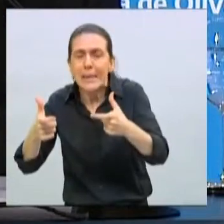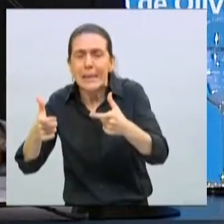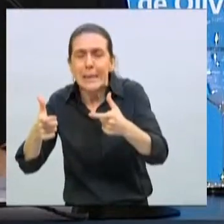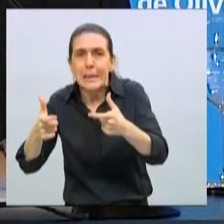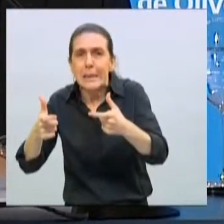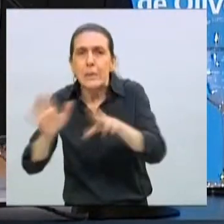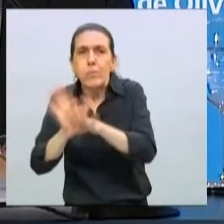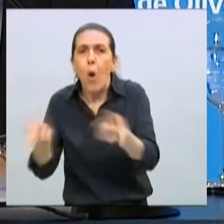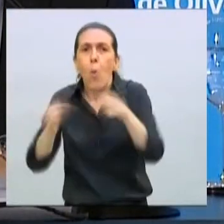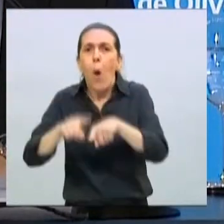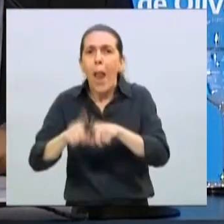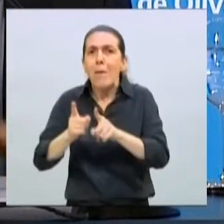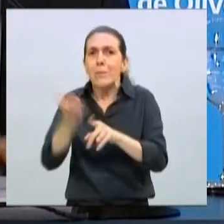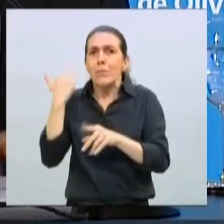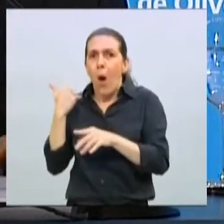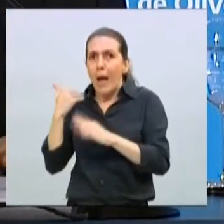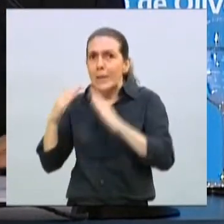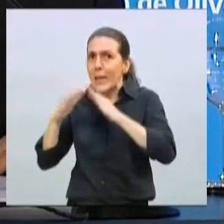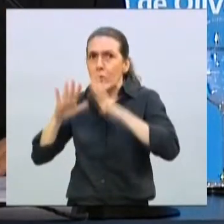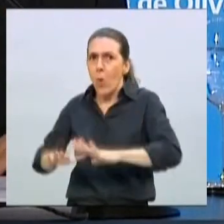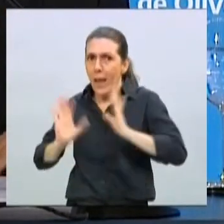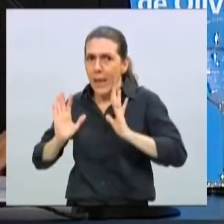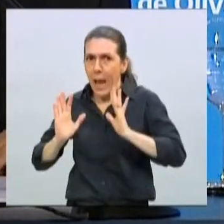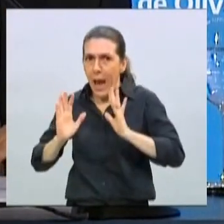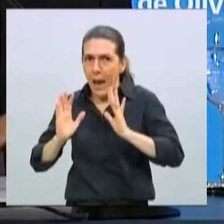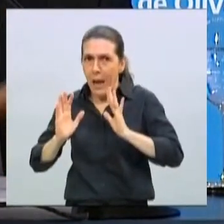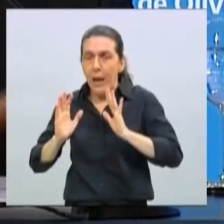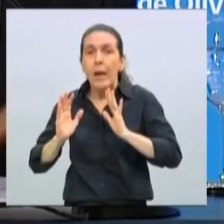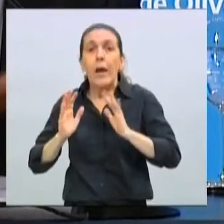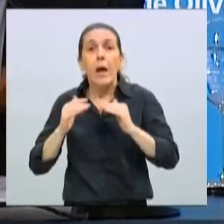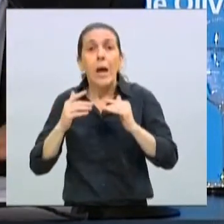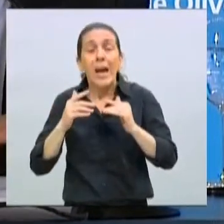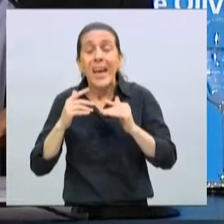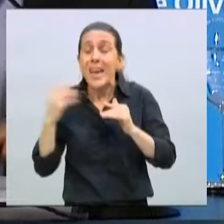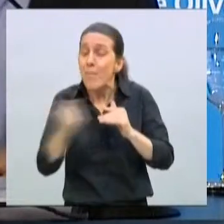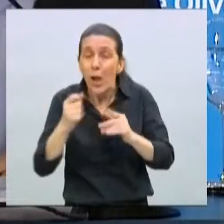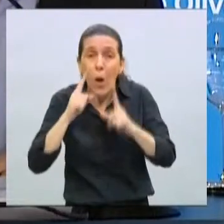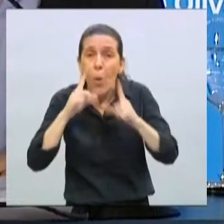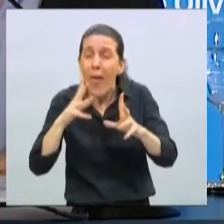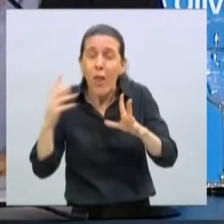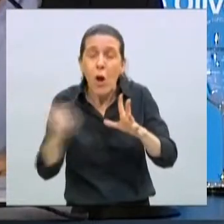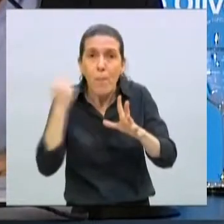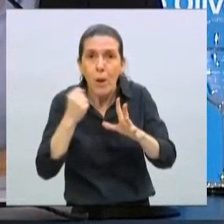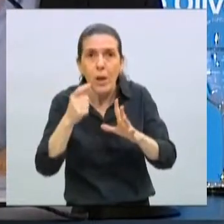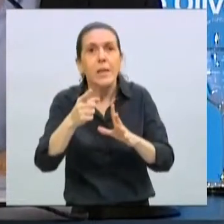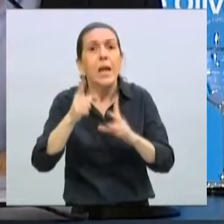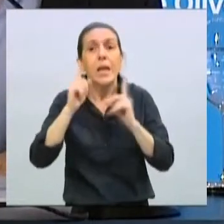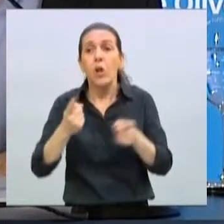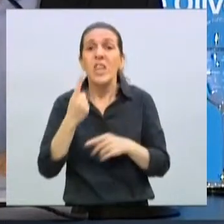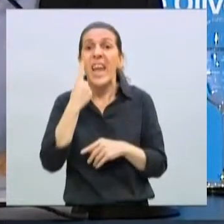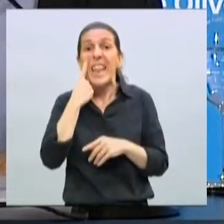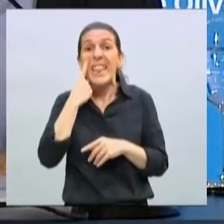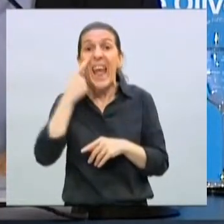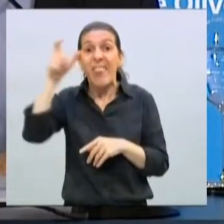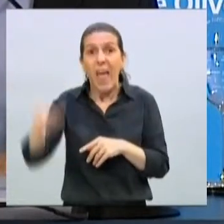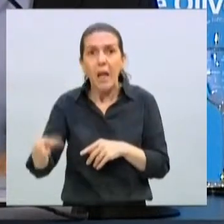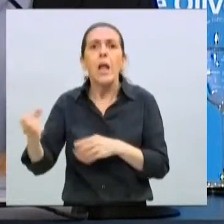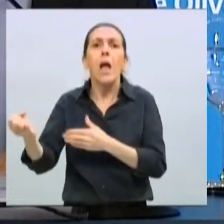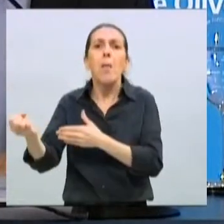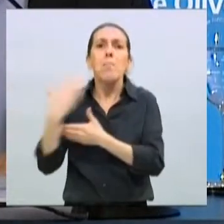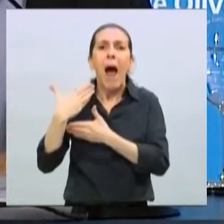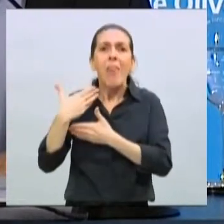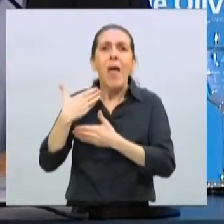coordinación inmensa. Y en cuanto... Es decir, cada intendente va a hacer la solicitud, lo va a evaluar